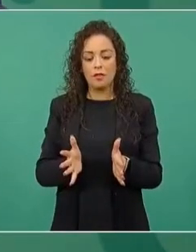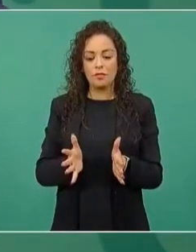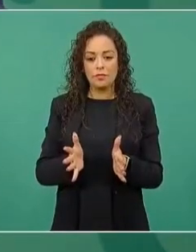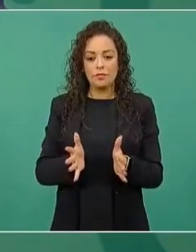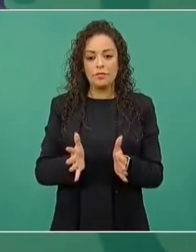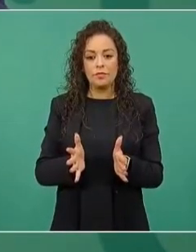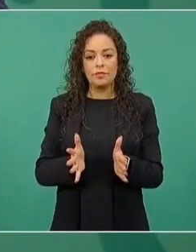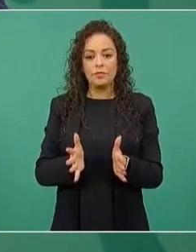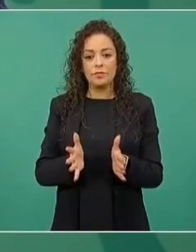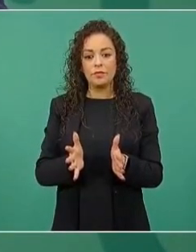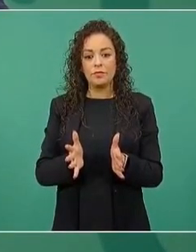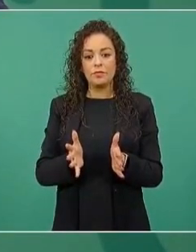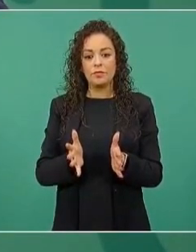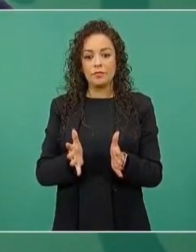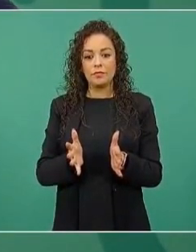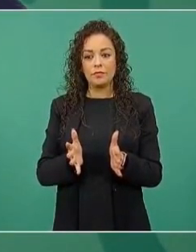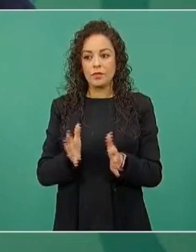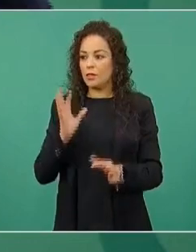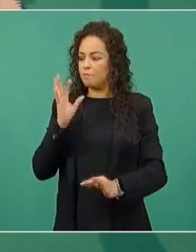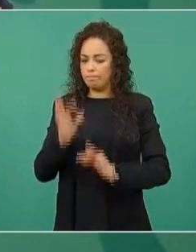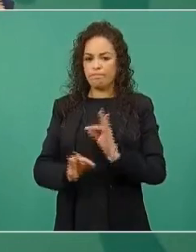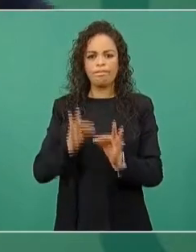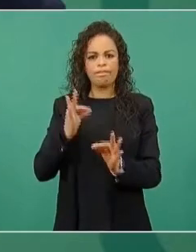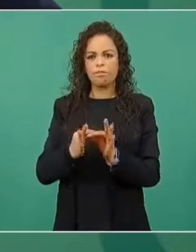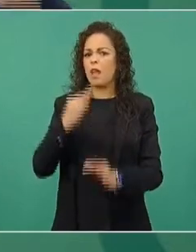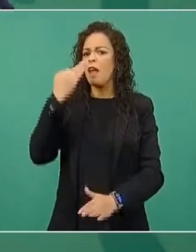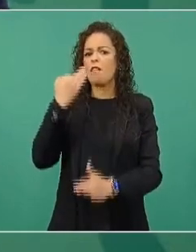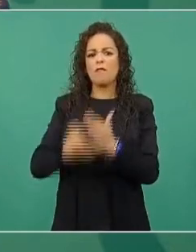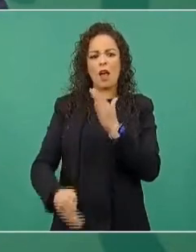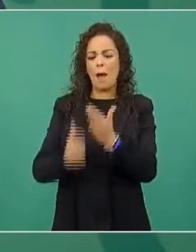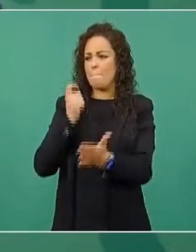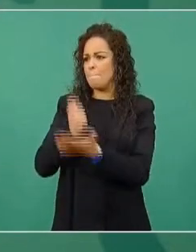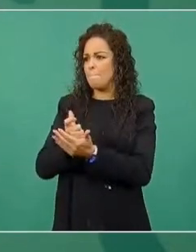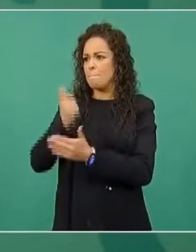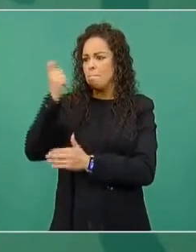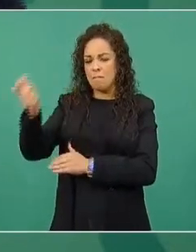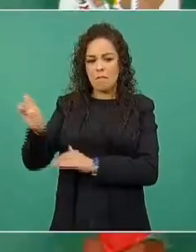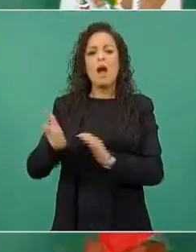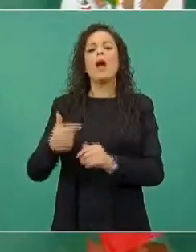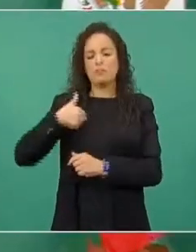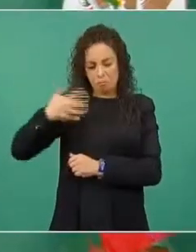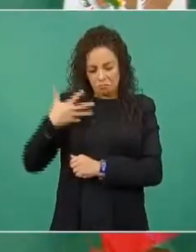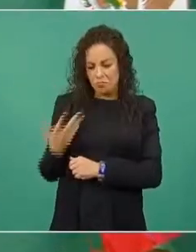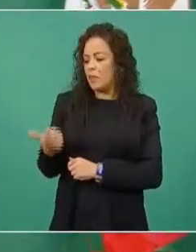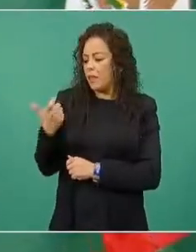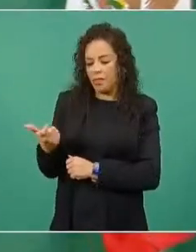esta operación, ya lo único que hace falta es pagarla y tenemos el dinero.